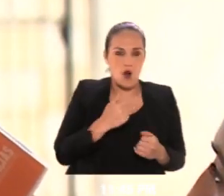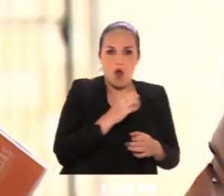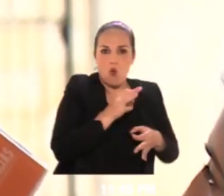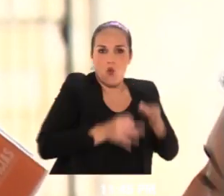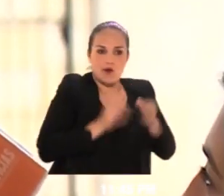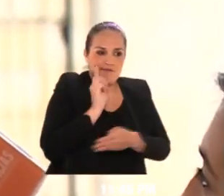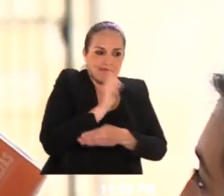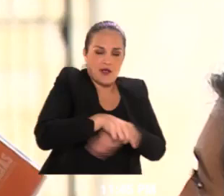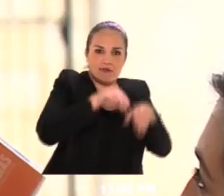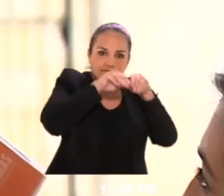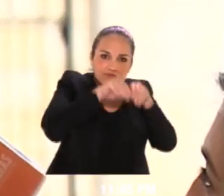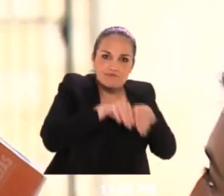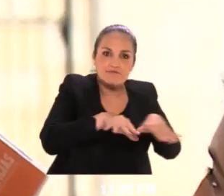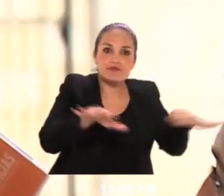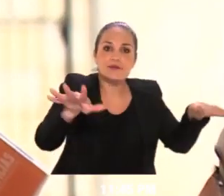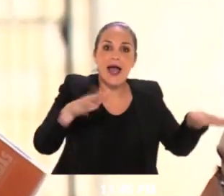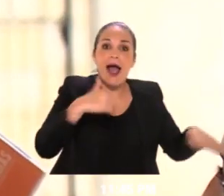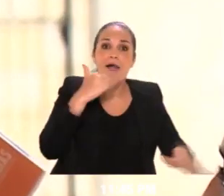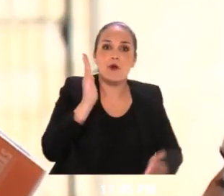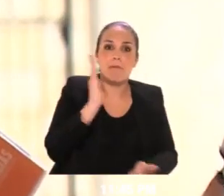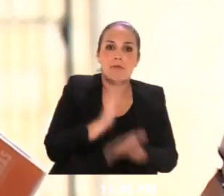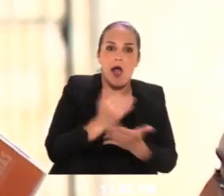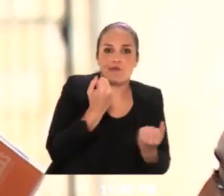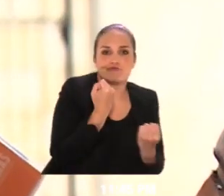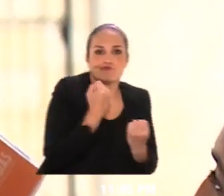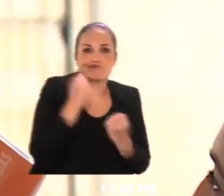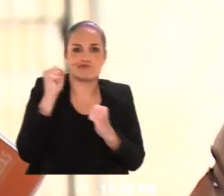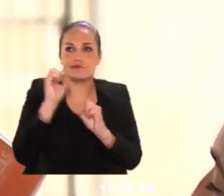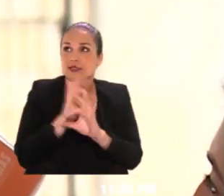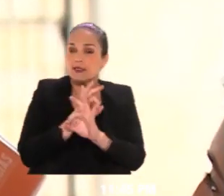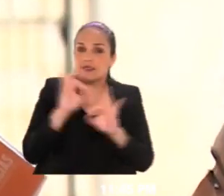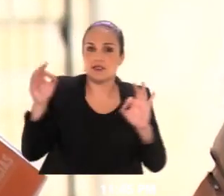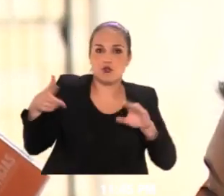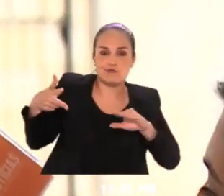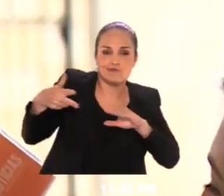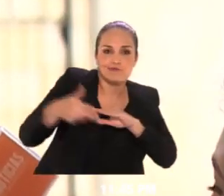que pueden tener eso en términos de despachos o cualquier otra situación frente al tema de vacunas.